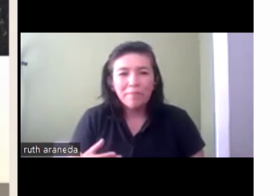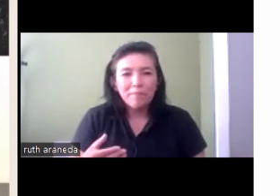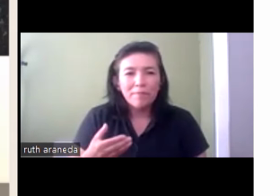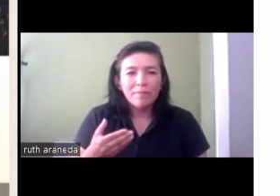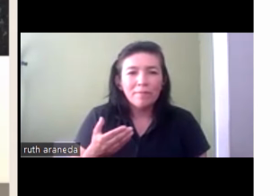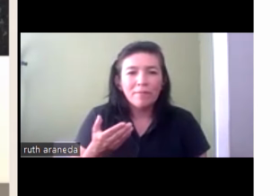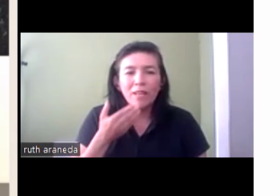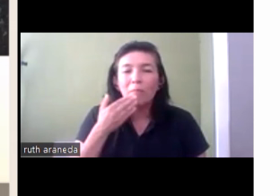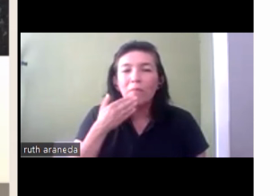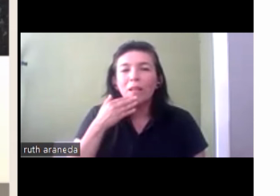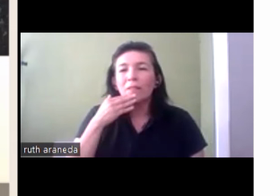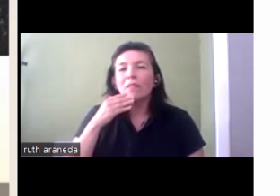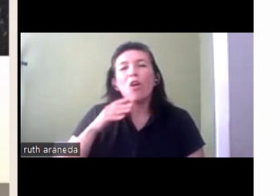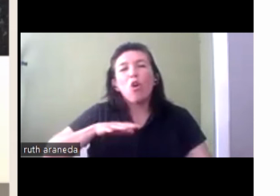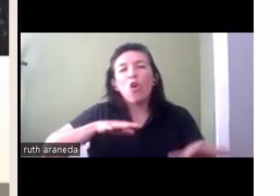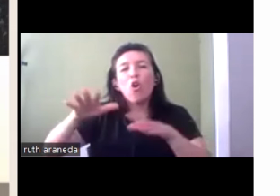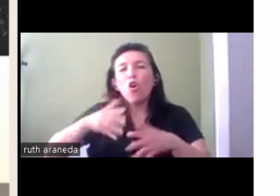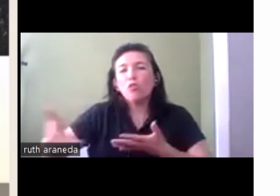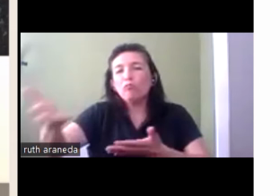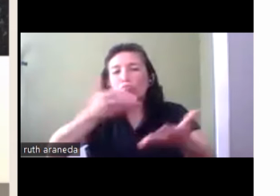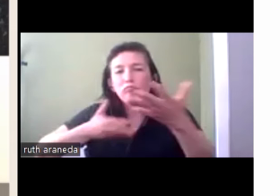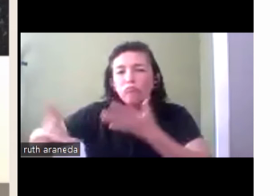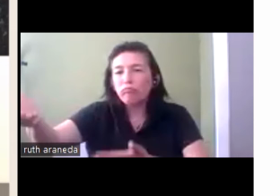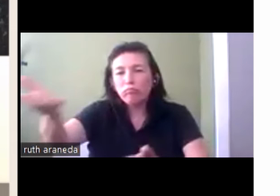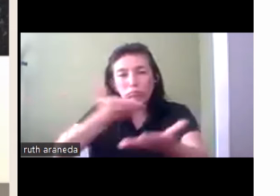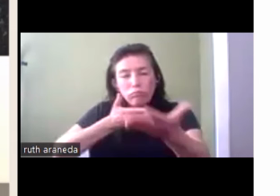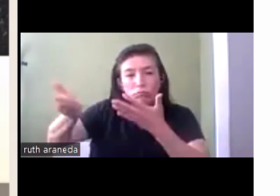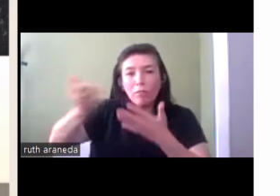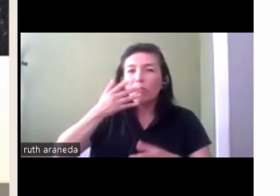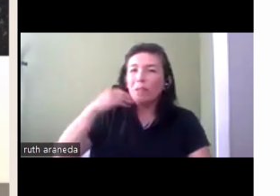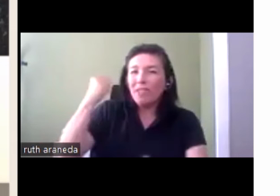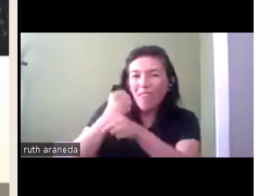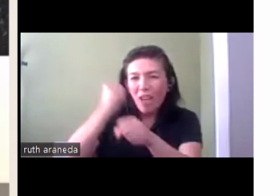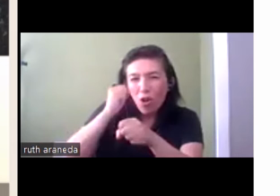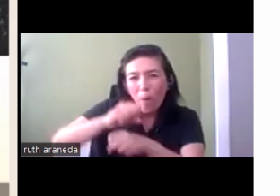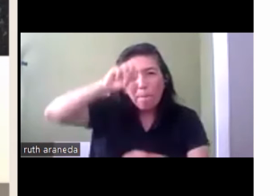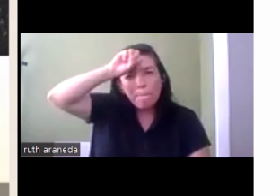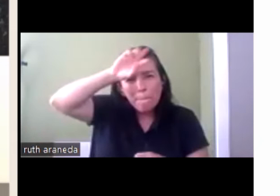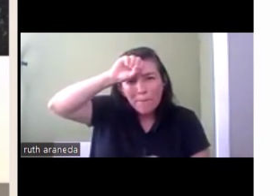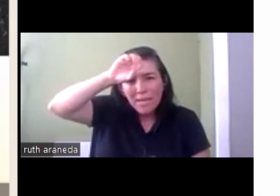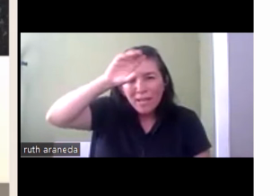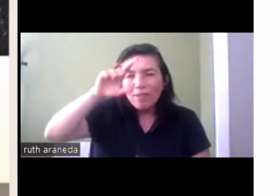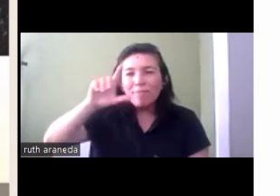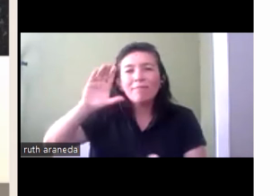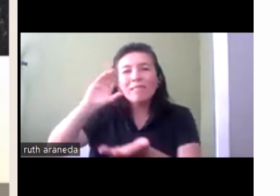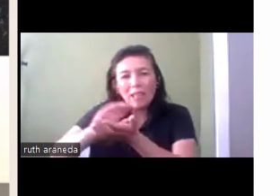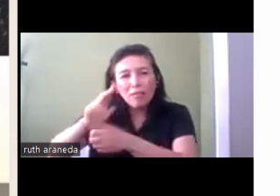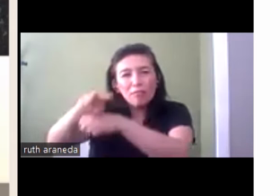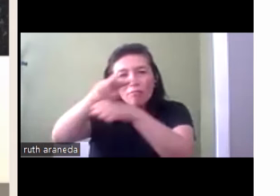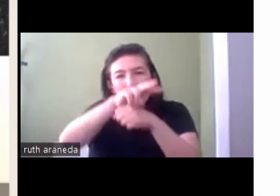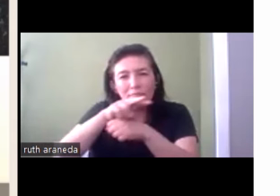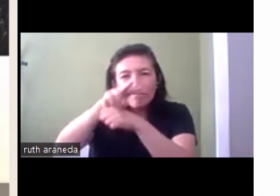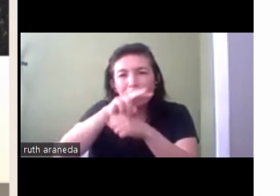La circulación de bienes en claves de reciprocidad, la explotación minera, la instalación de centros administrativos y las intervenciones